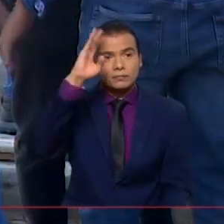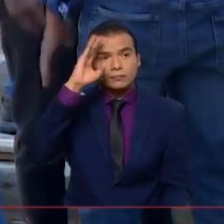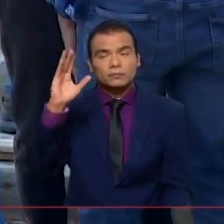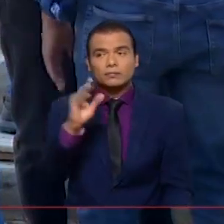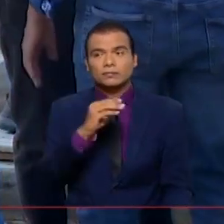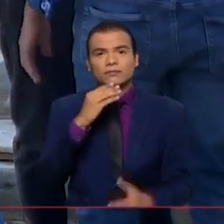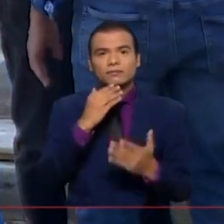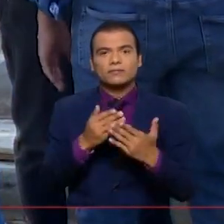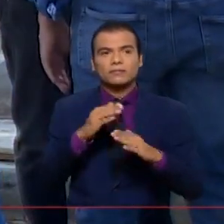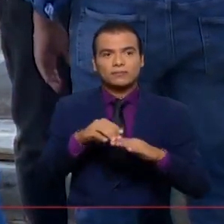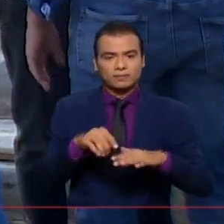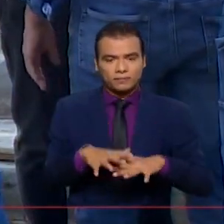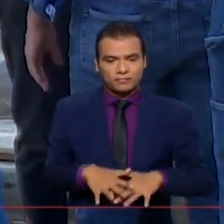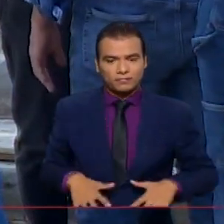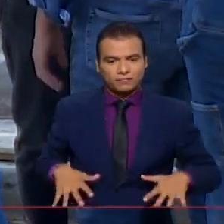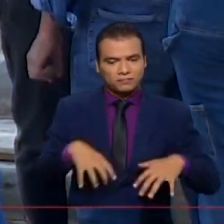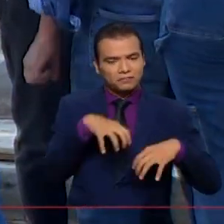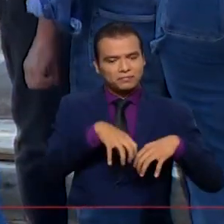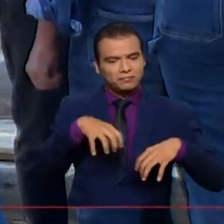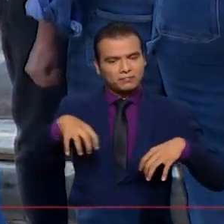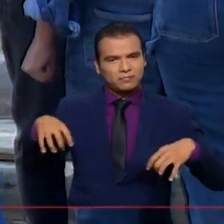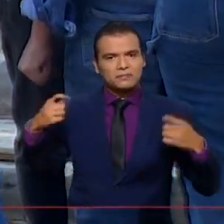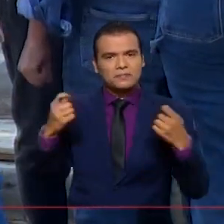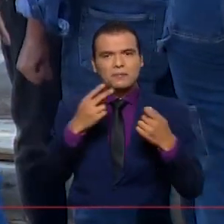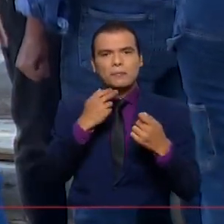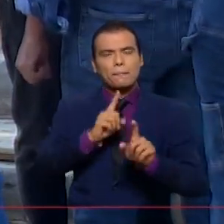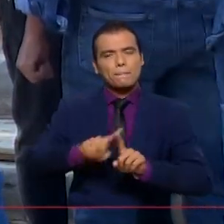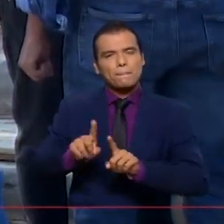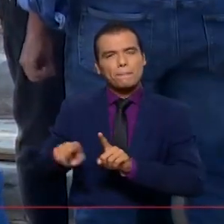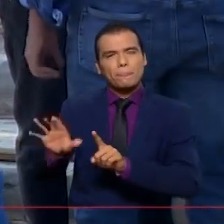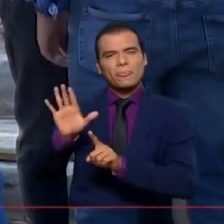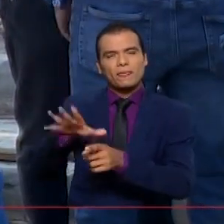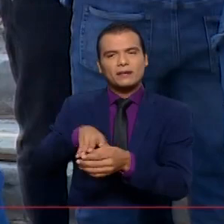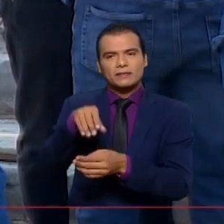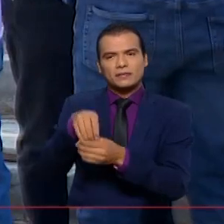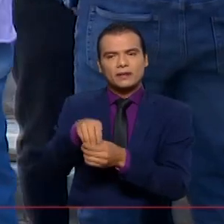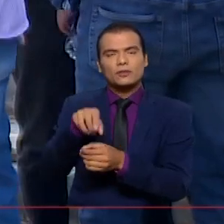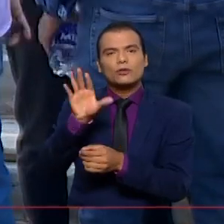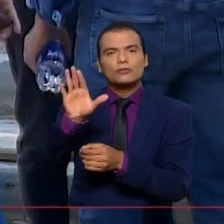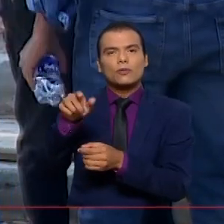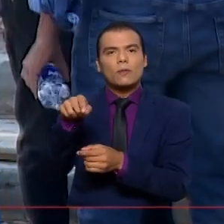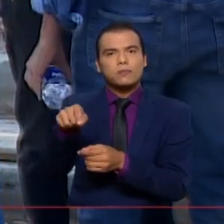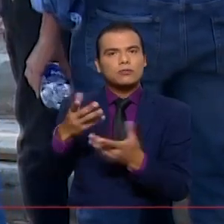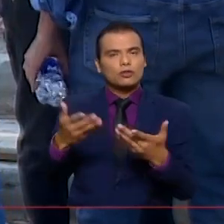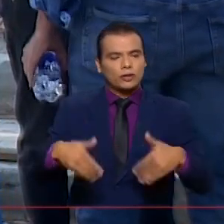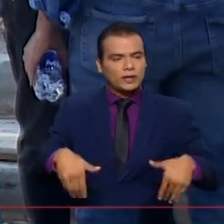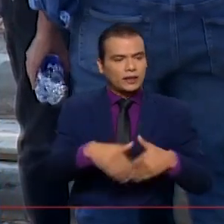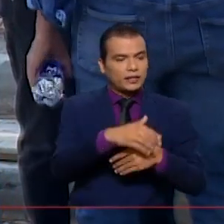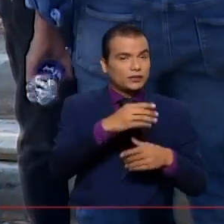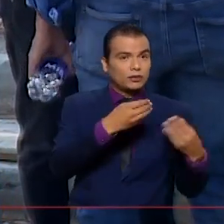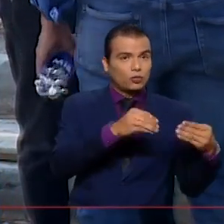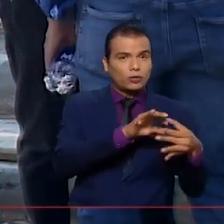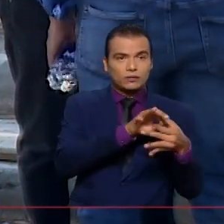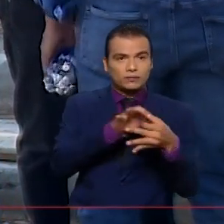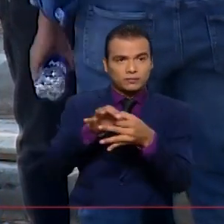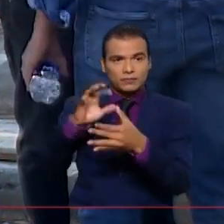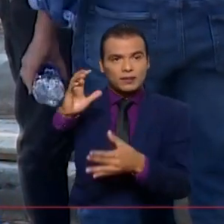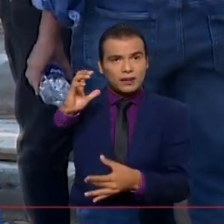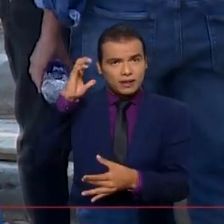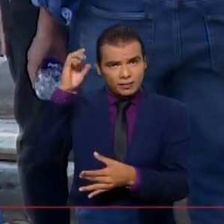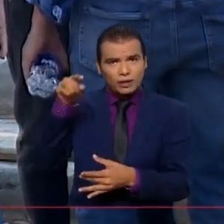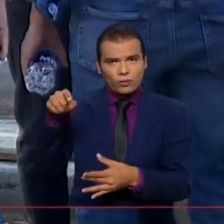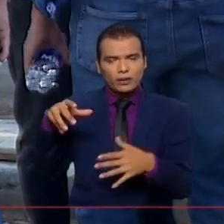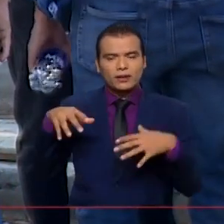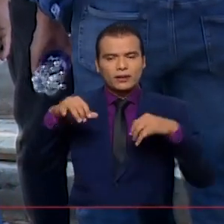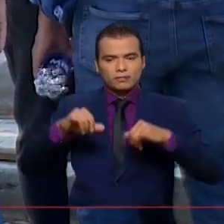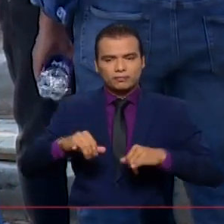Parador Blanco de la Gelatina está ubicado en ambos costados de la doble calzada Tuluá-Cartago. Es una de las paradas obligadas de turistas y viajeros,